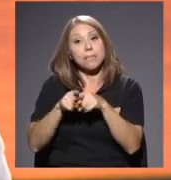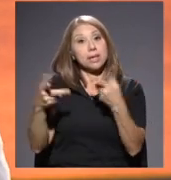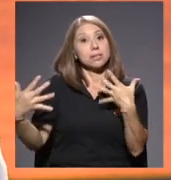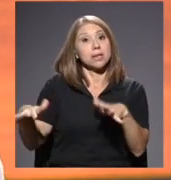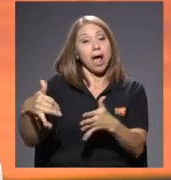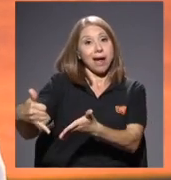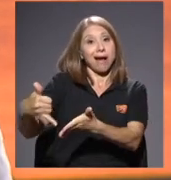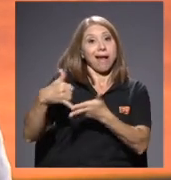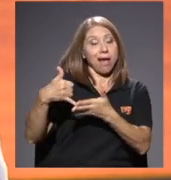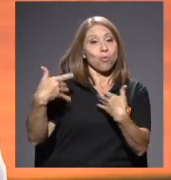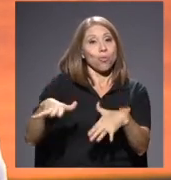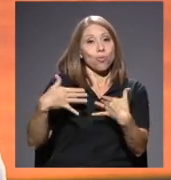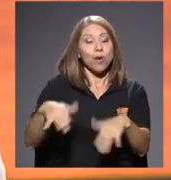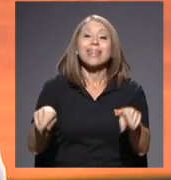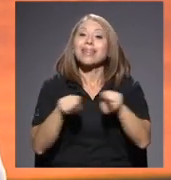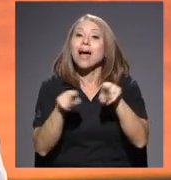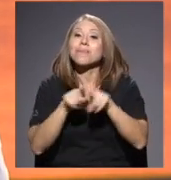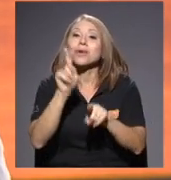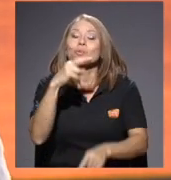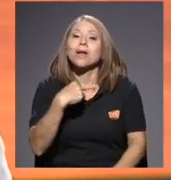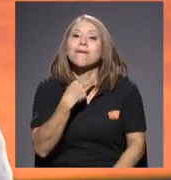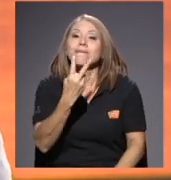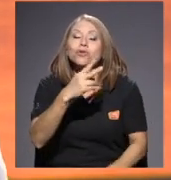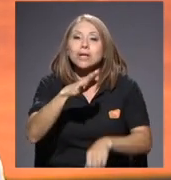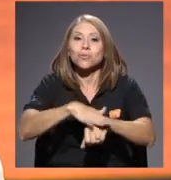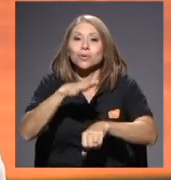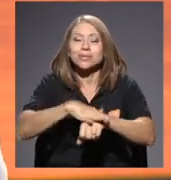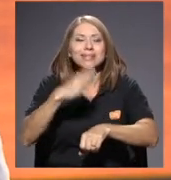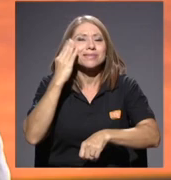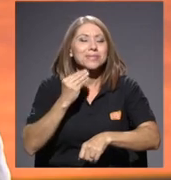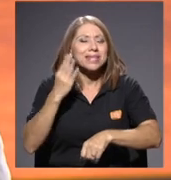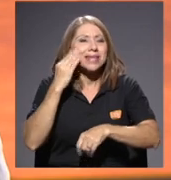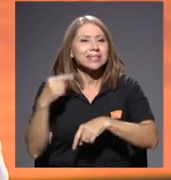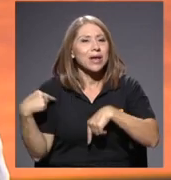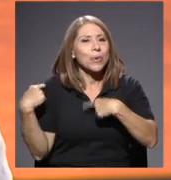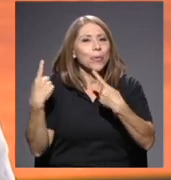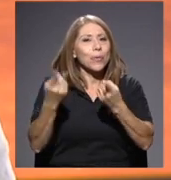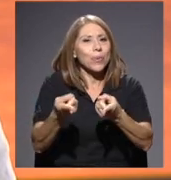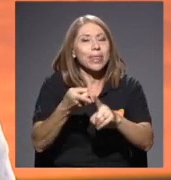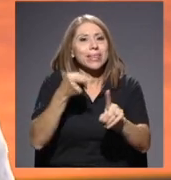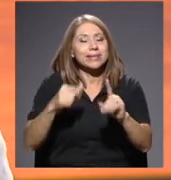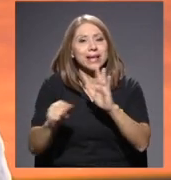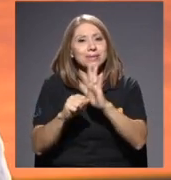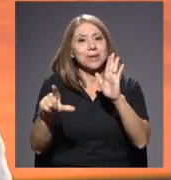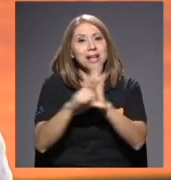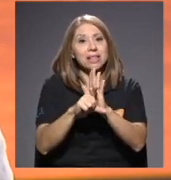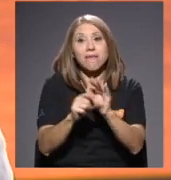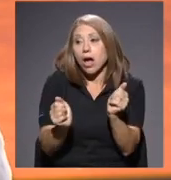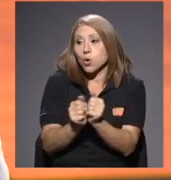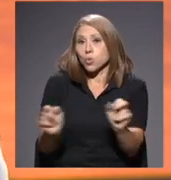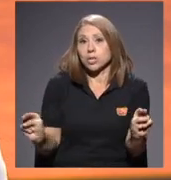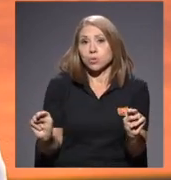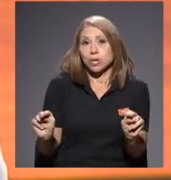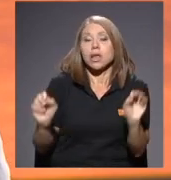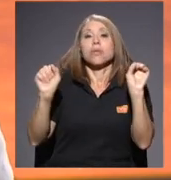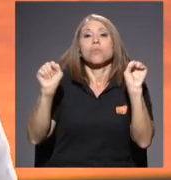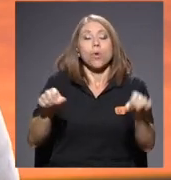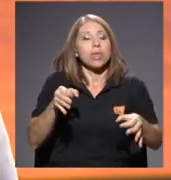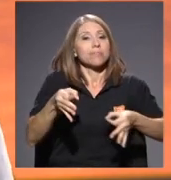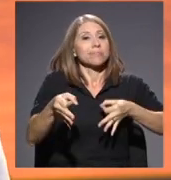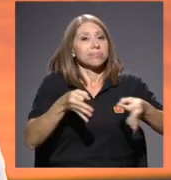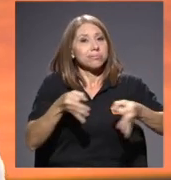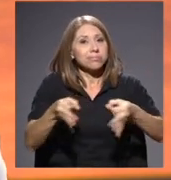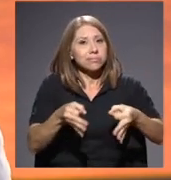también una voz autorizada y experiencia sistemática desde Asamblea Legislativa y que desde la neutralidad nos puede dar una explicación